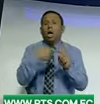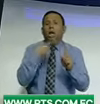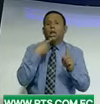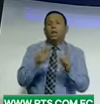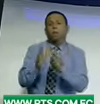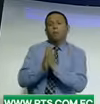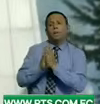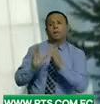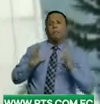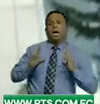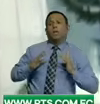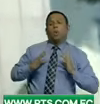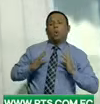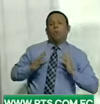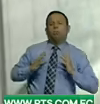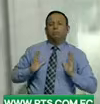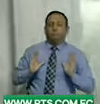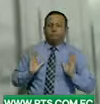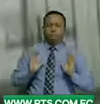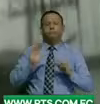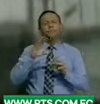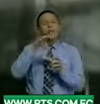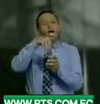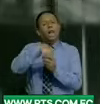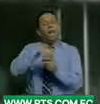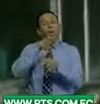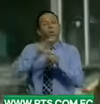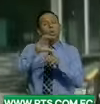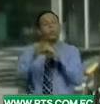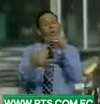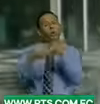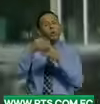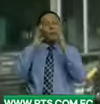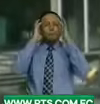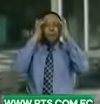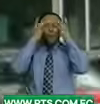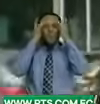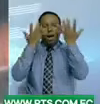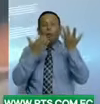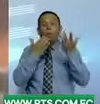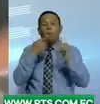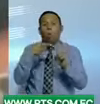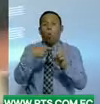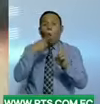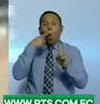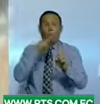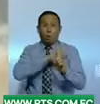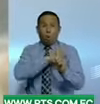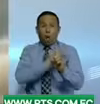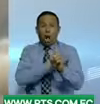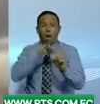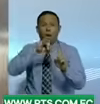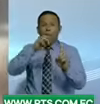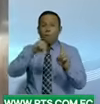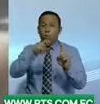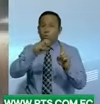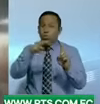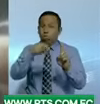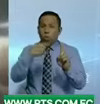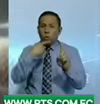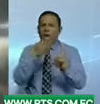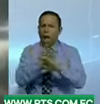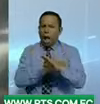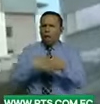Muñoz. Preocupación existe en el Consejo de la Judicatura tras la detención del vocal Javier Muñoz por supuesta obstrucción